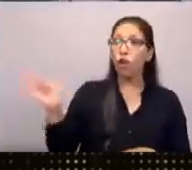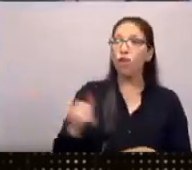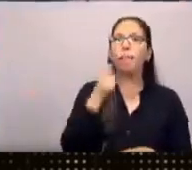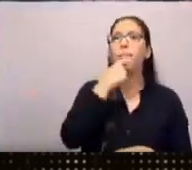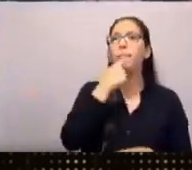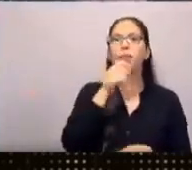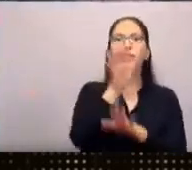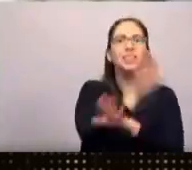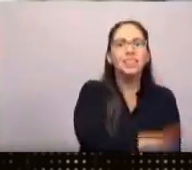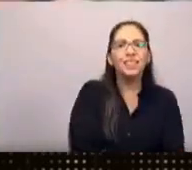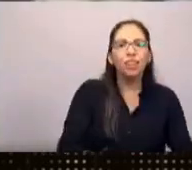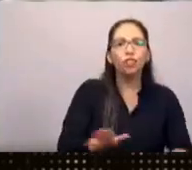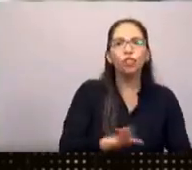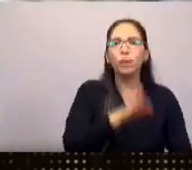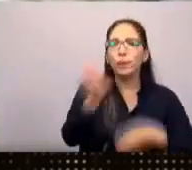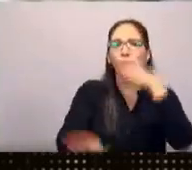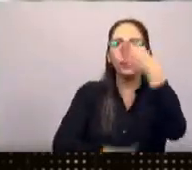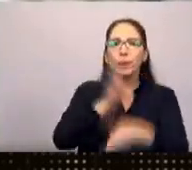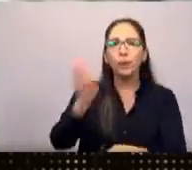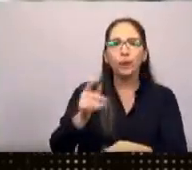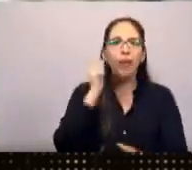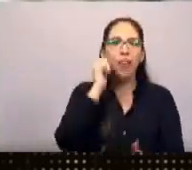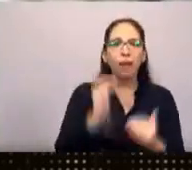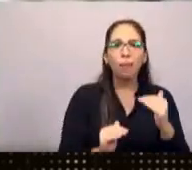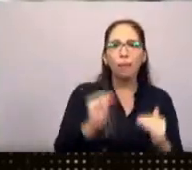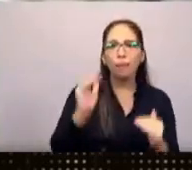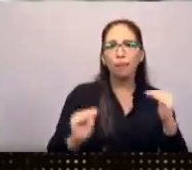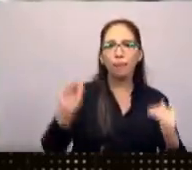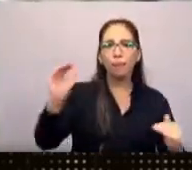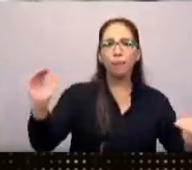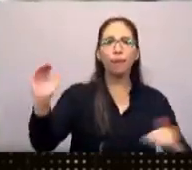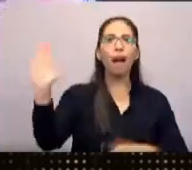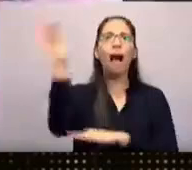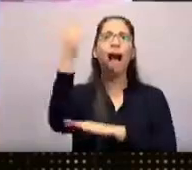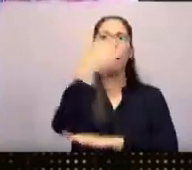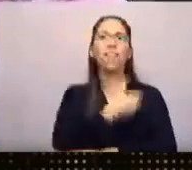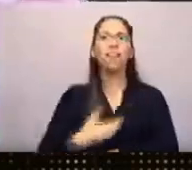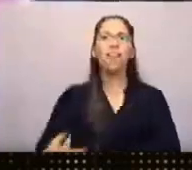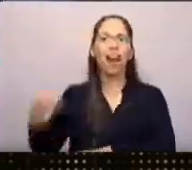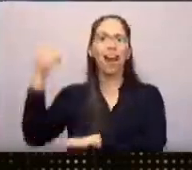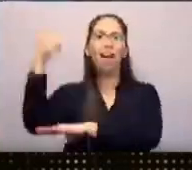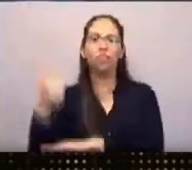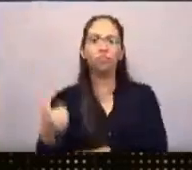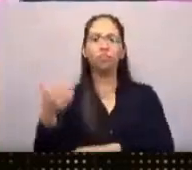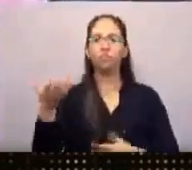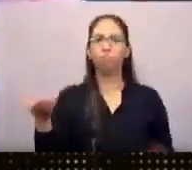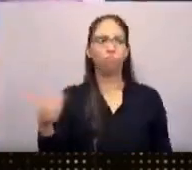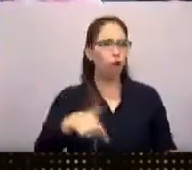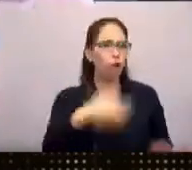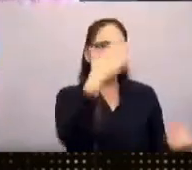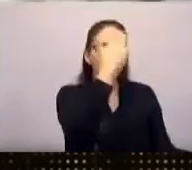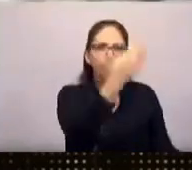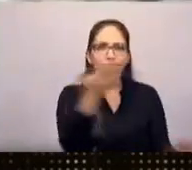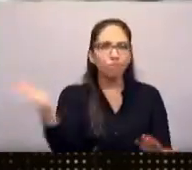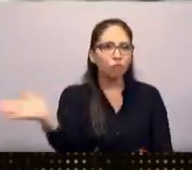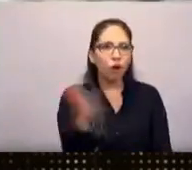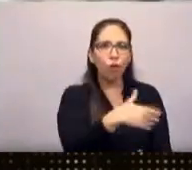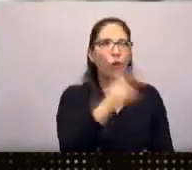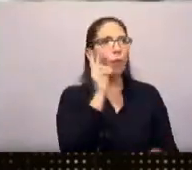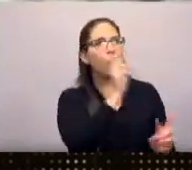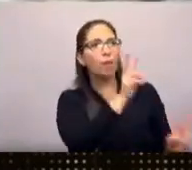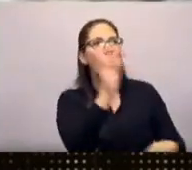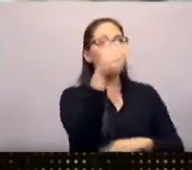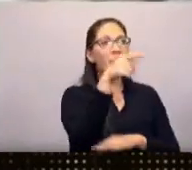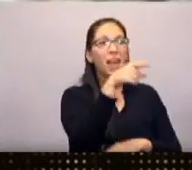pibes y pibas chiquitos más grandes a los abanderados hoy hemos saludado acá hemos estado con la bandera